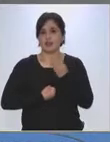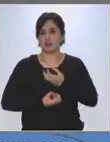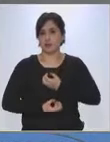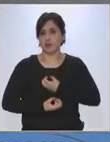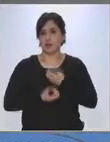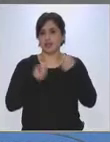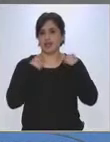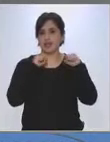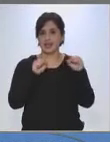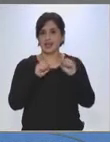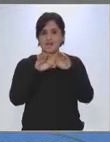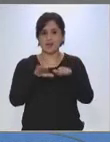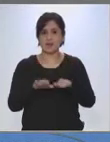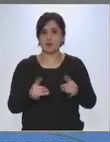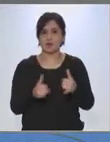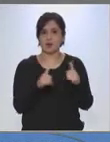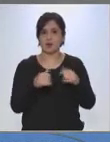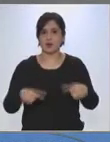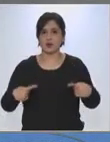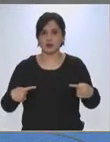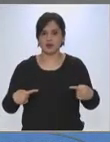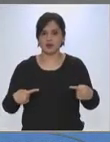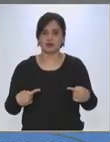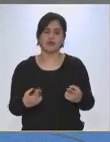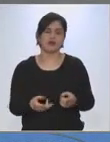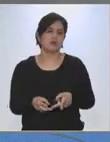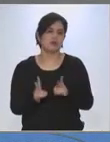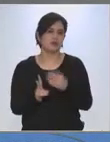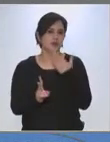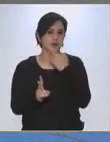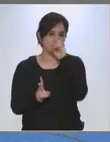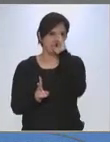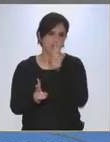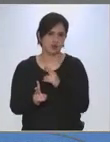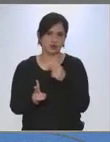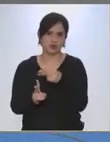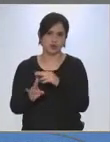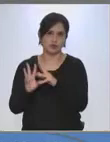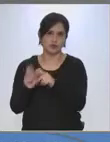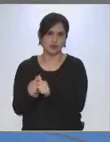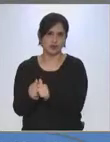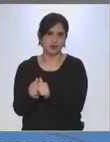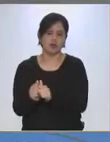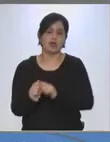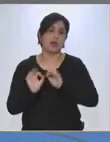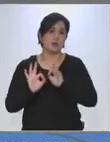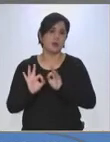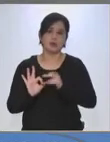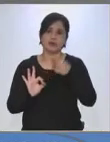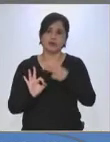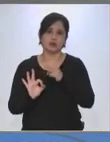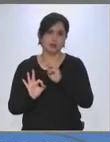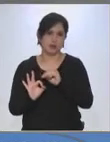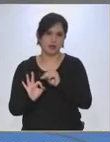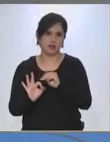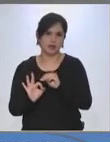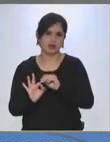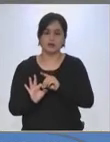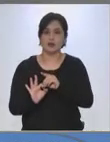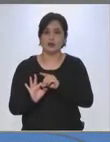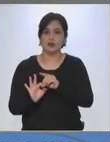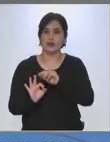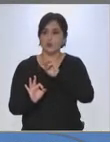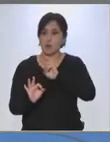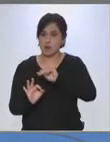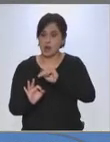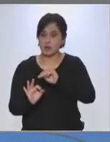evento olímpico paralímpico aquí me permito también el reconocimiento a su familia y especialmente a su madre que tal a sus